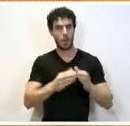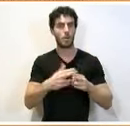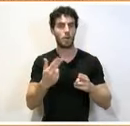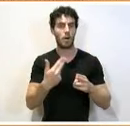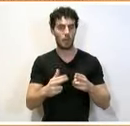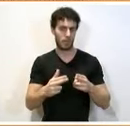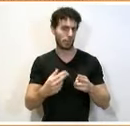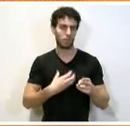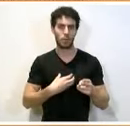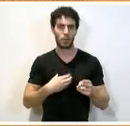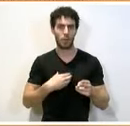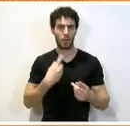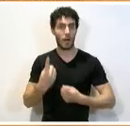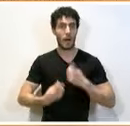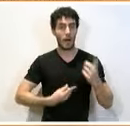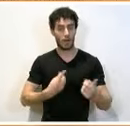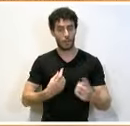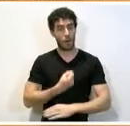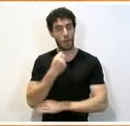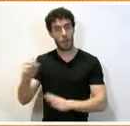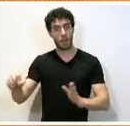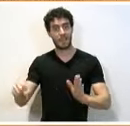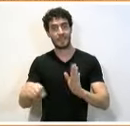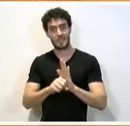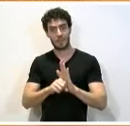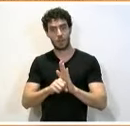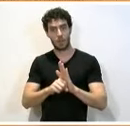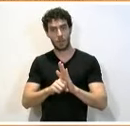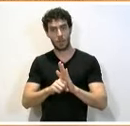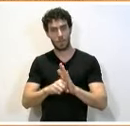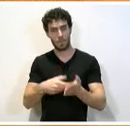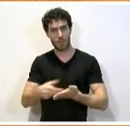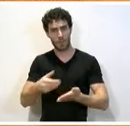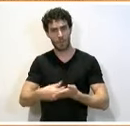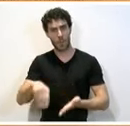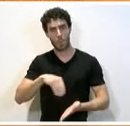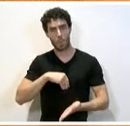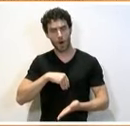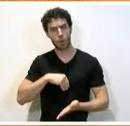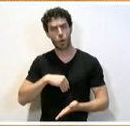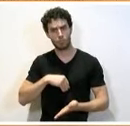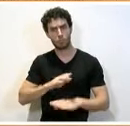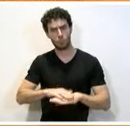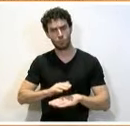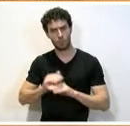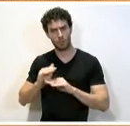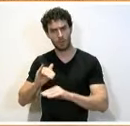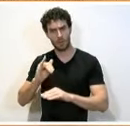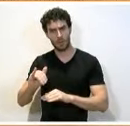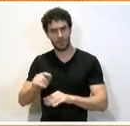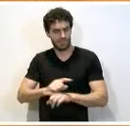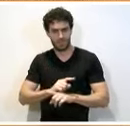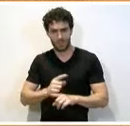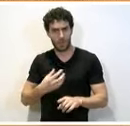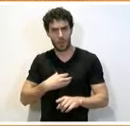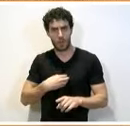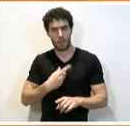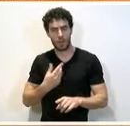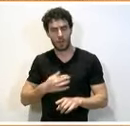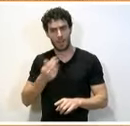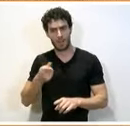algunos de ellos amparados, por cierto, en símbolos que tienen muchos millones de muertos detrás. No se pueden colocar sin encomendarse ni a Dios ni al diablo y con un gusto estético,